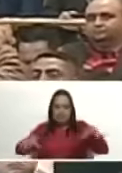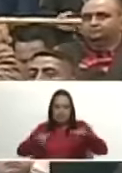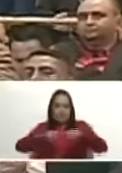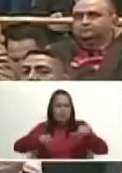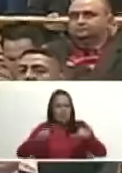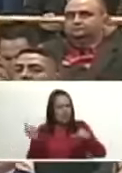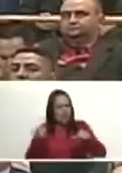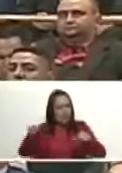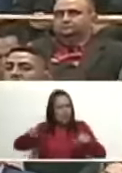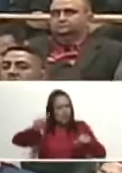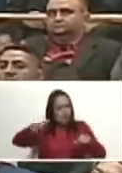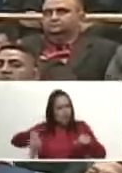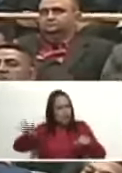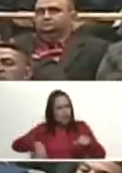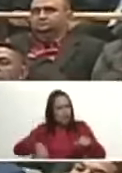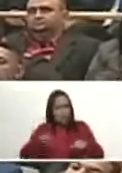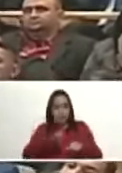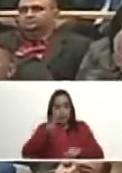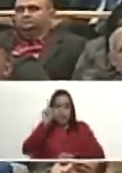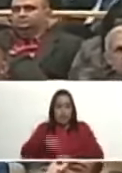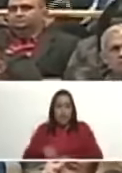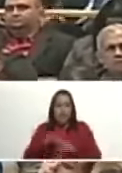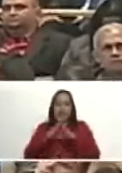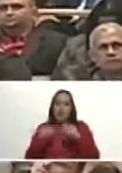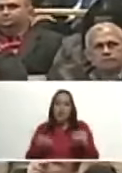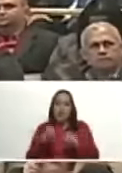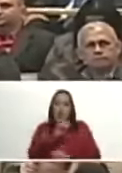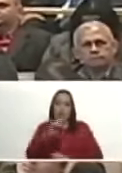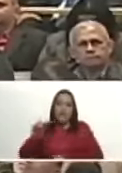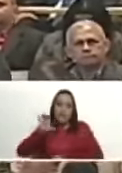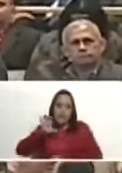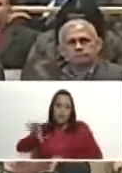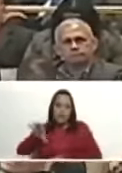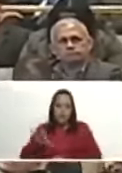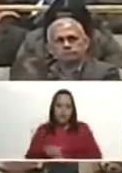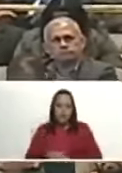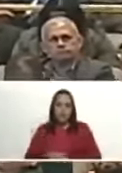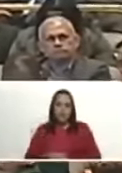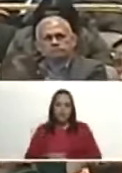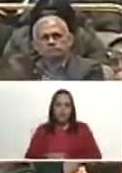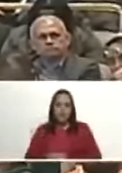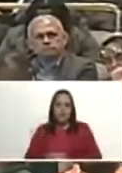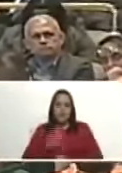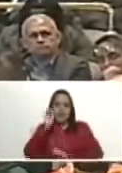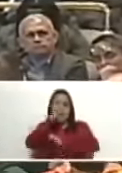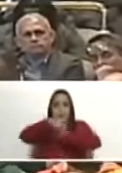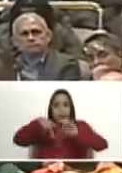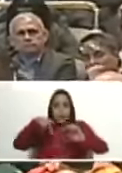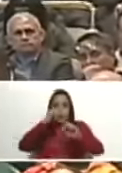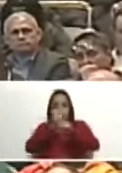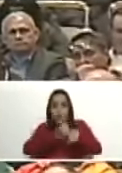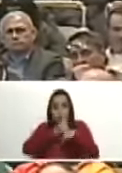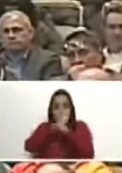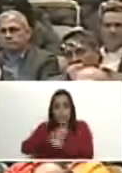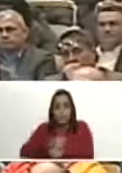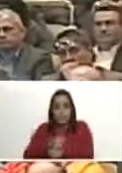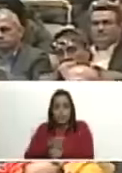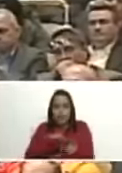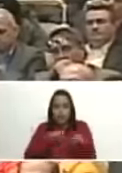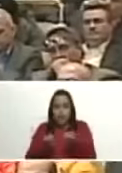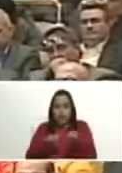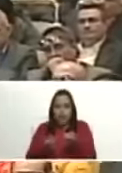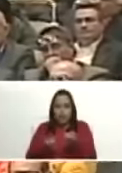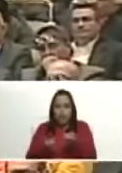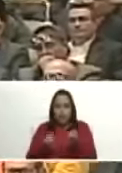Guayana, sino también de todo el oriente del país, del Amazonas. Al control de las bocas